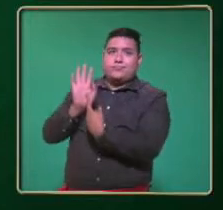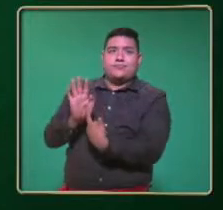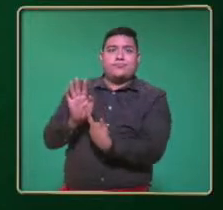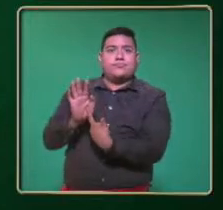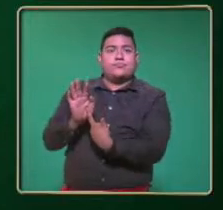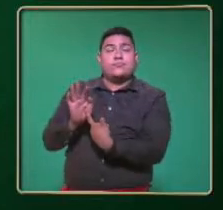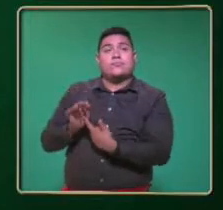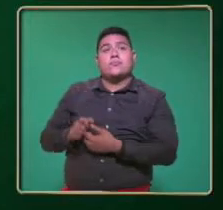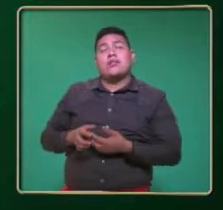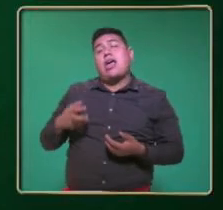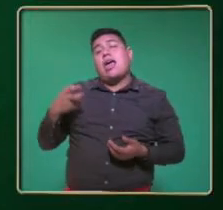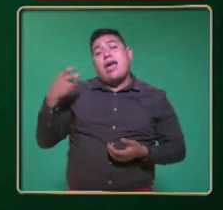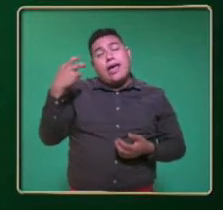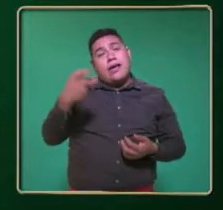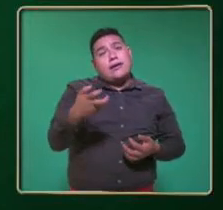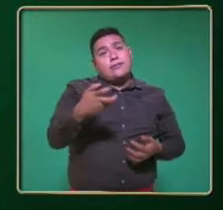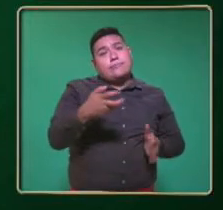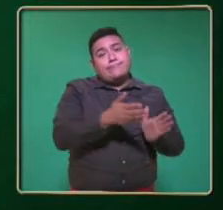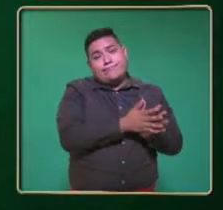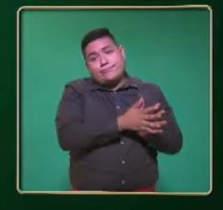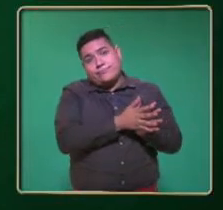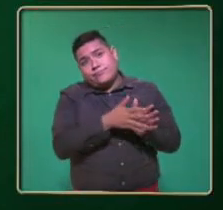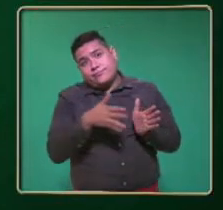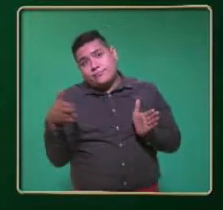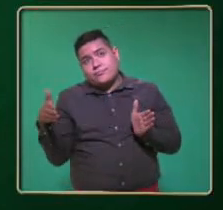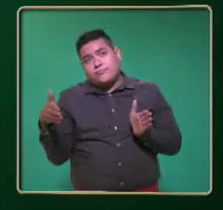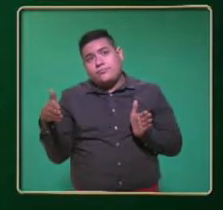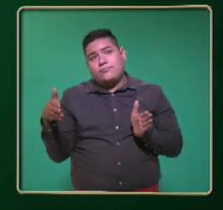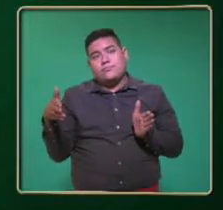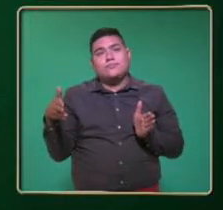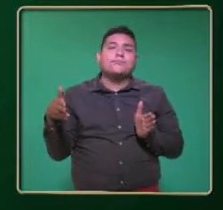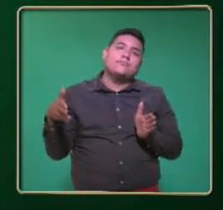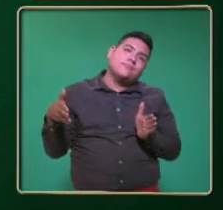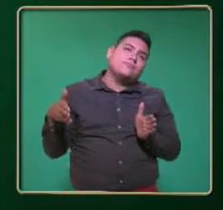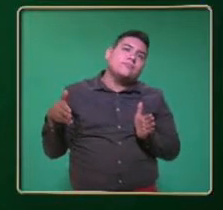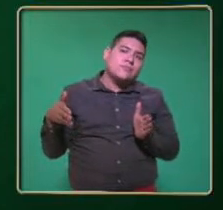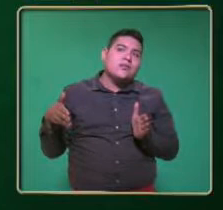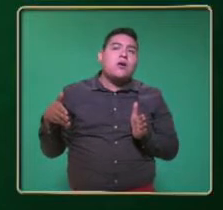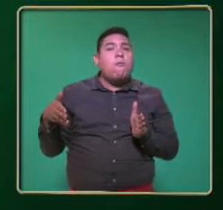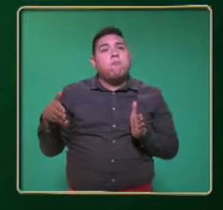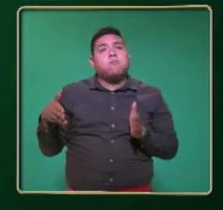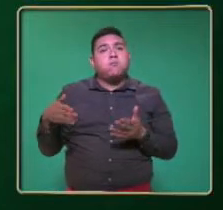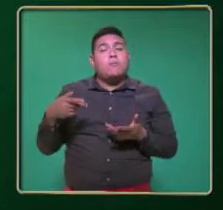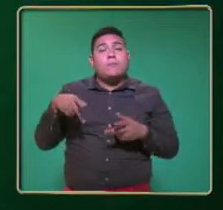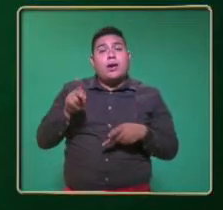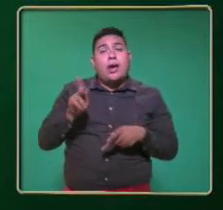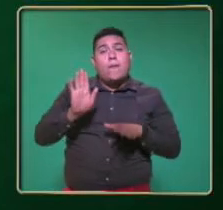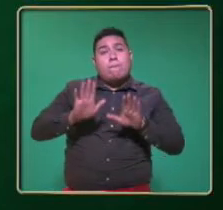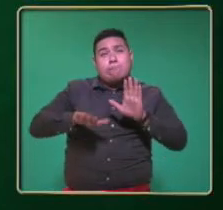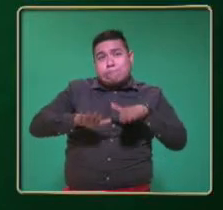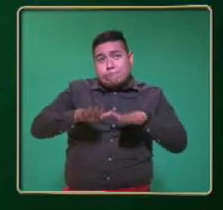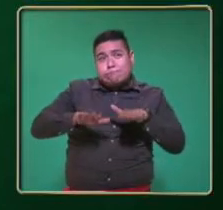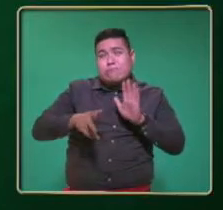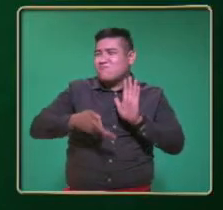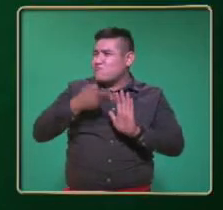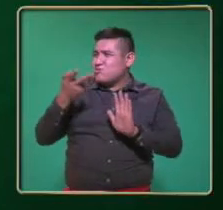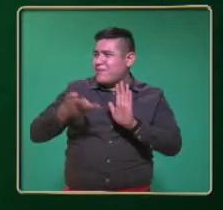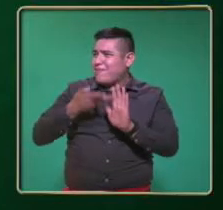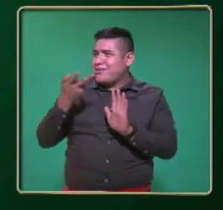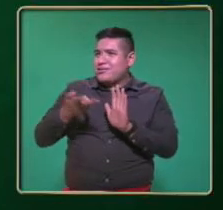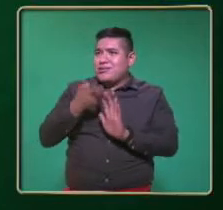el cual los lleva a asumir una posición asertiva, pero muchas veces no se